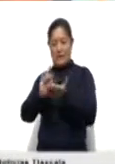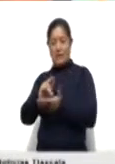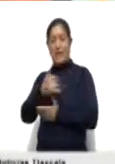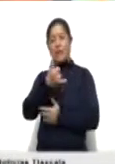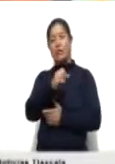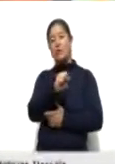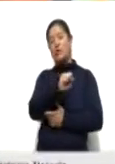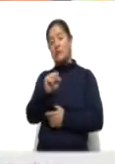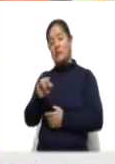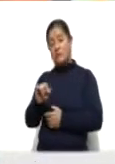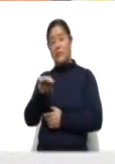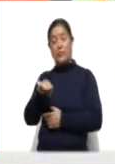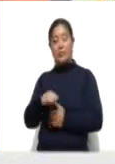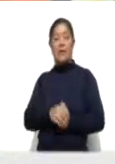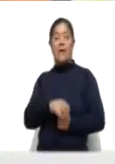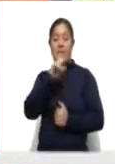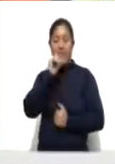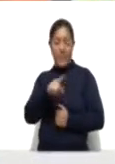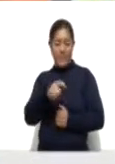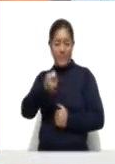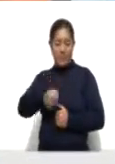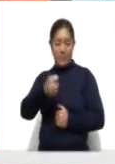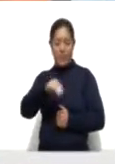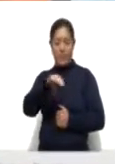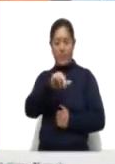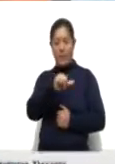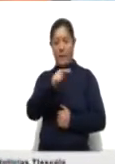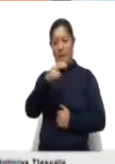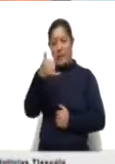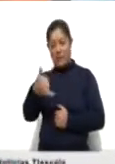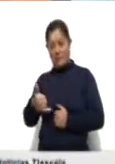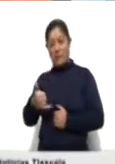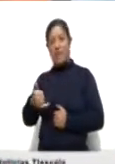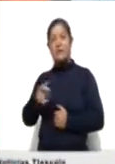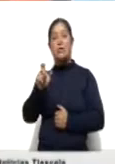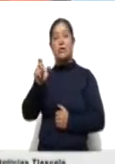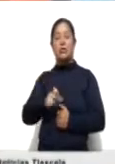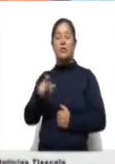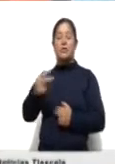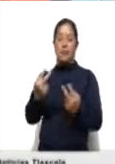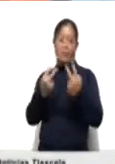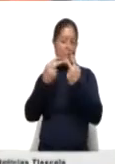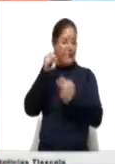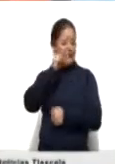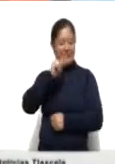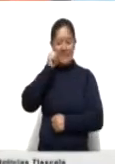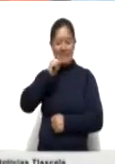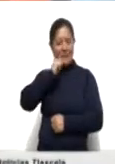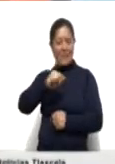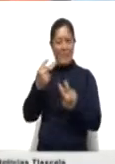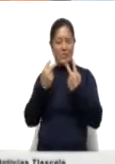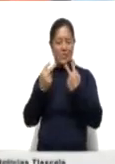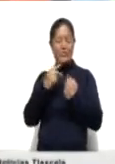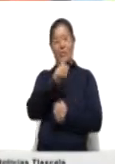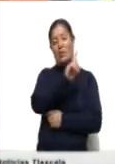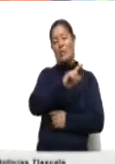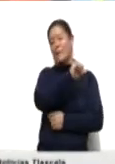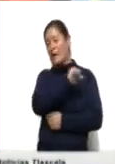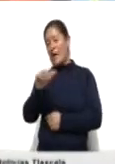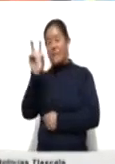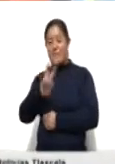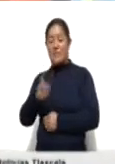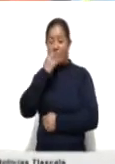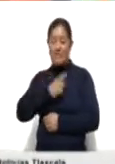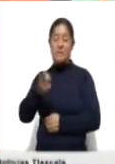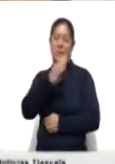Josie Morales. También saludamos a Maris Ochipa, quien como siempre es nuestra fiel seguidora y nos ve todos los días de lunes a viernes, que nos dice: buen